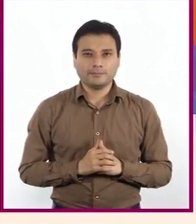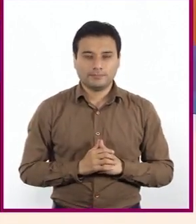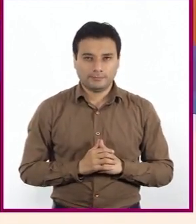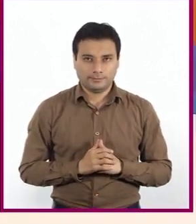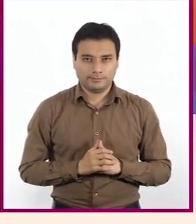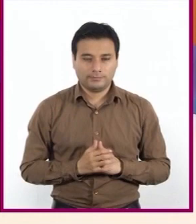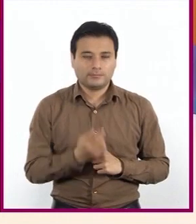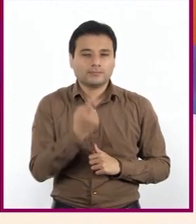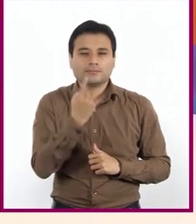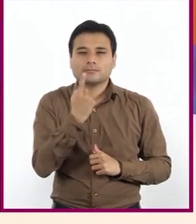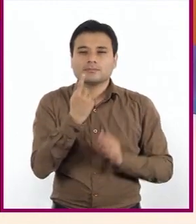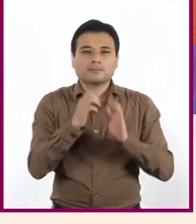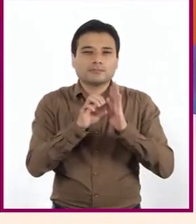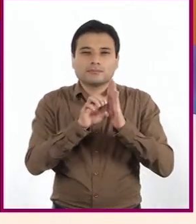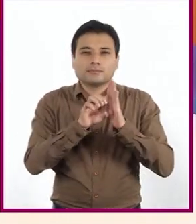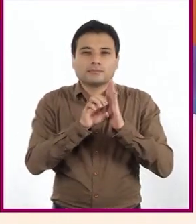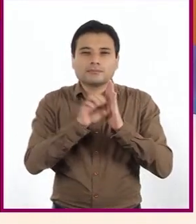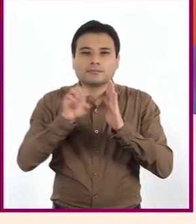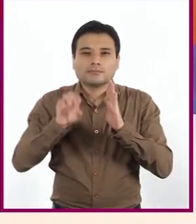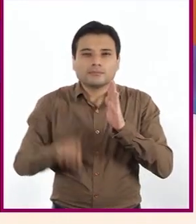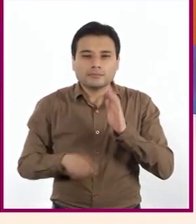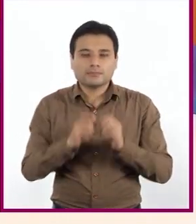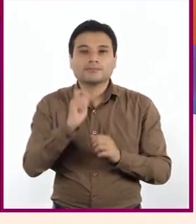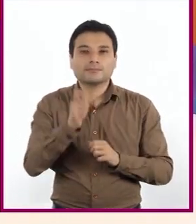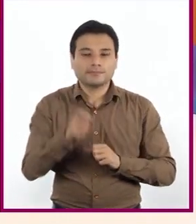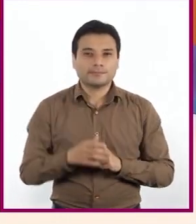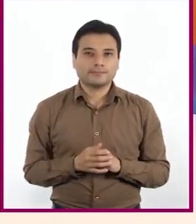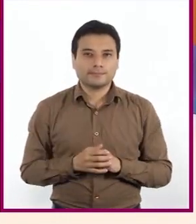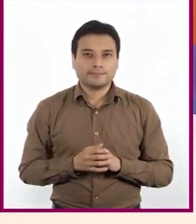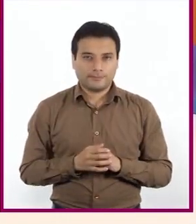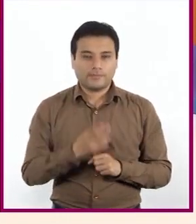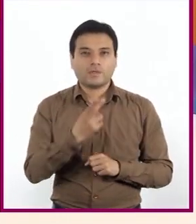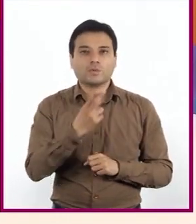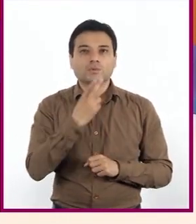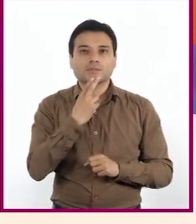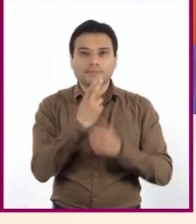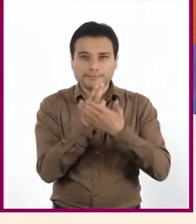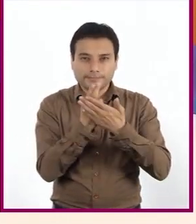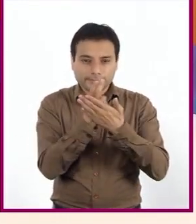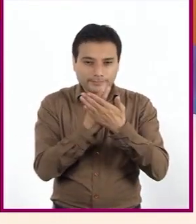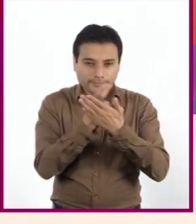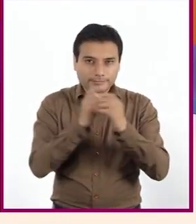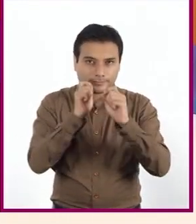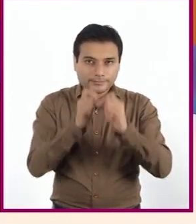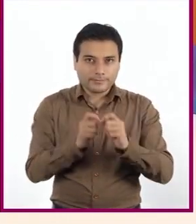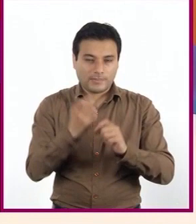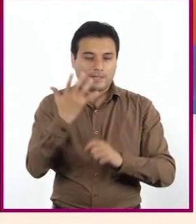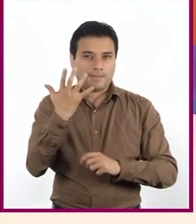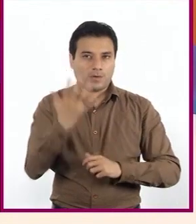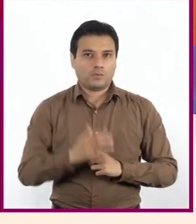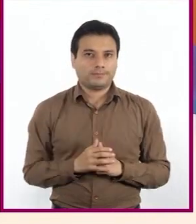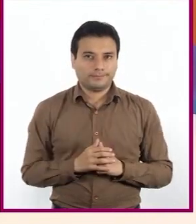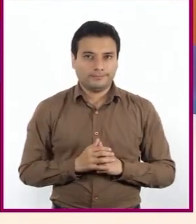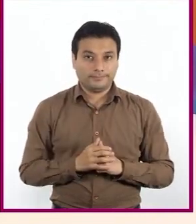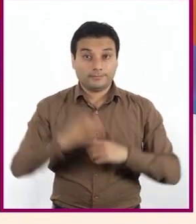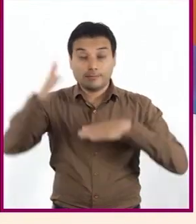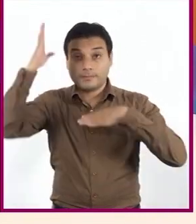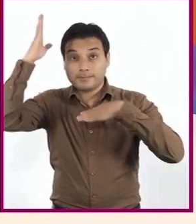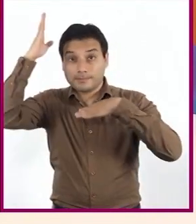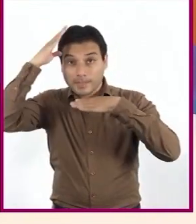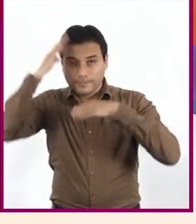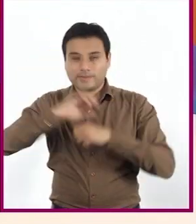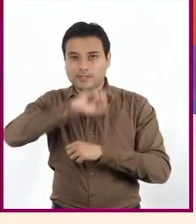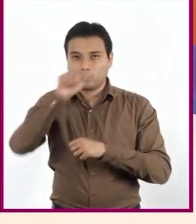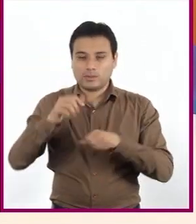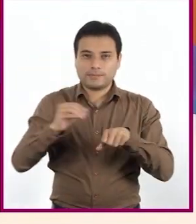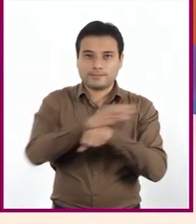Un ejemplo muy importante es el uso de la mano en la iconografía olmeca, que también estuvo presente en la